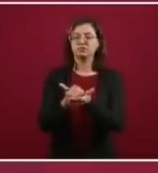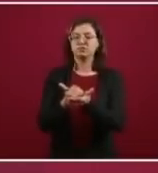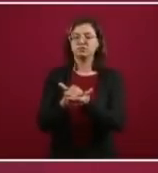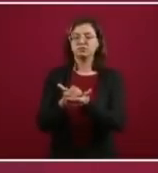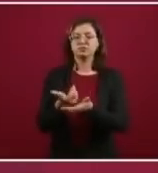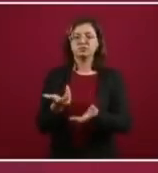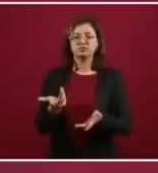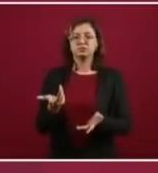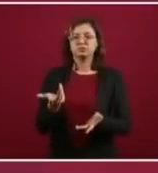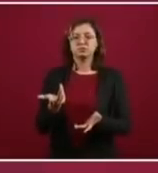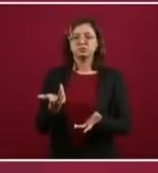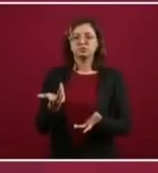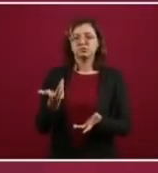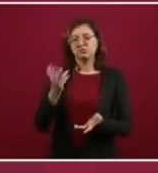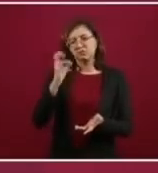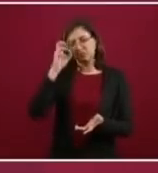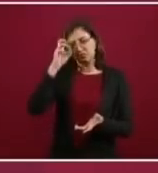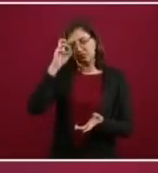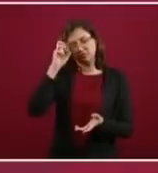Hay